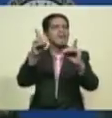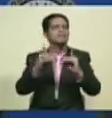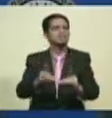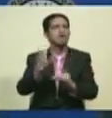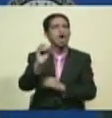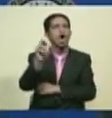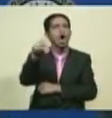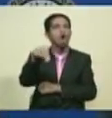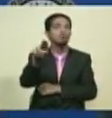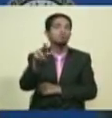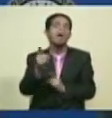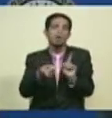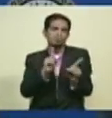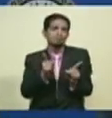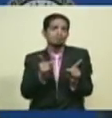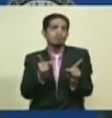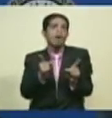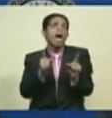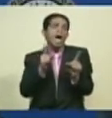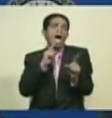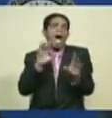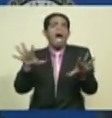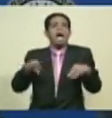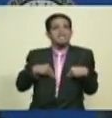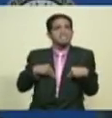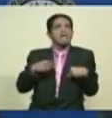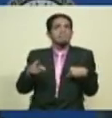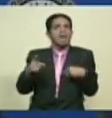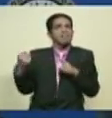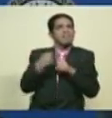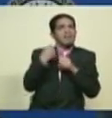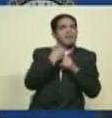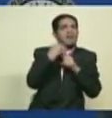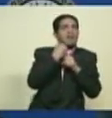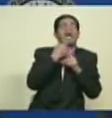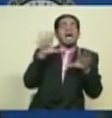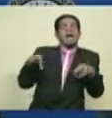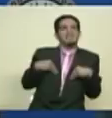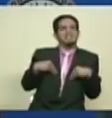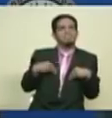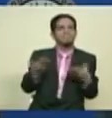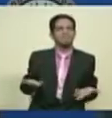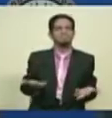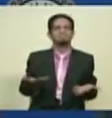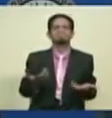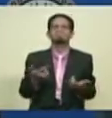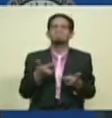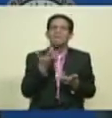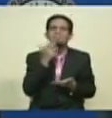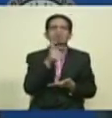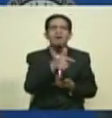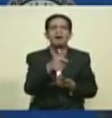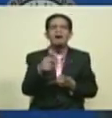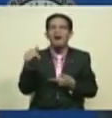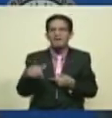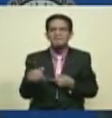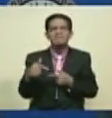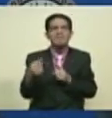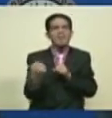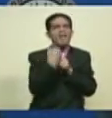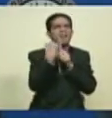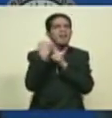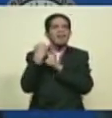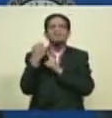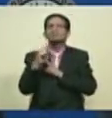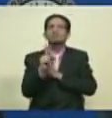países cedieron ante la presión, ¿no? La presión que hubo aquí no era para que se abstuviera nadie, era para que